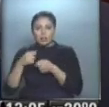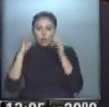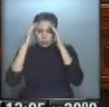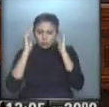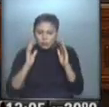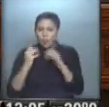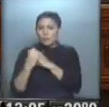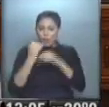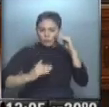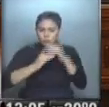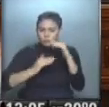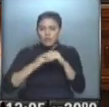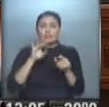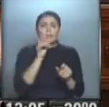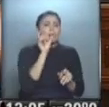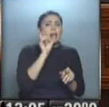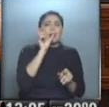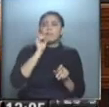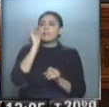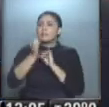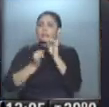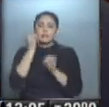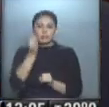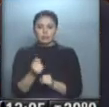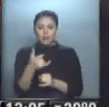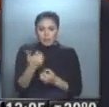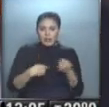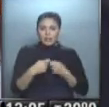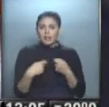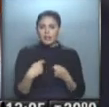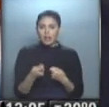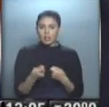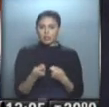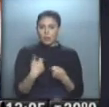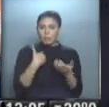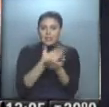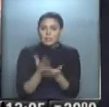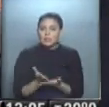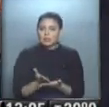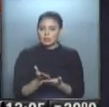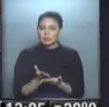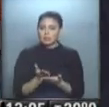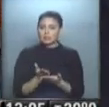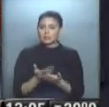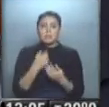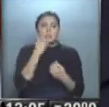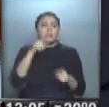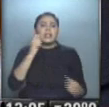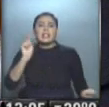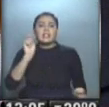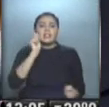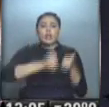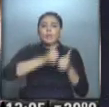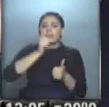concentración. Se tiran conceptos sueltos. Tiene tanto el mercado, tiene esta participación, no se sabe quiénes son los competidores, ni